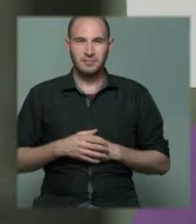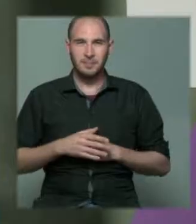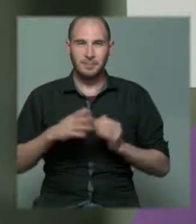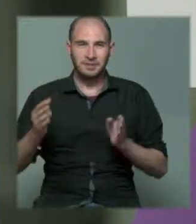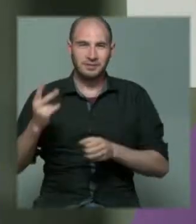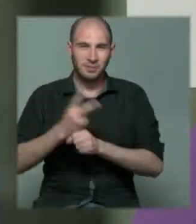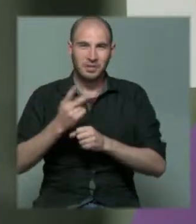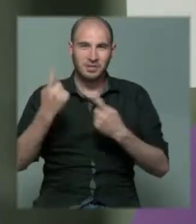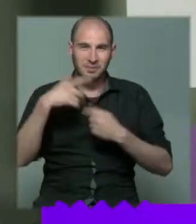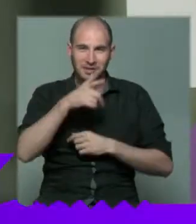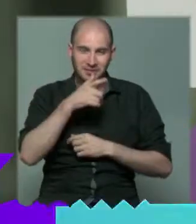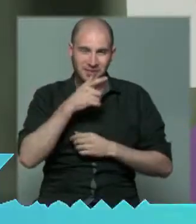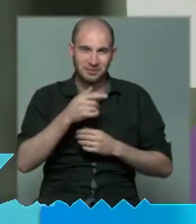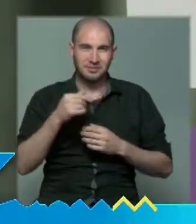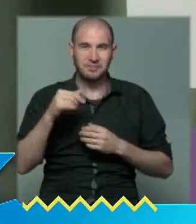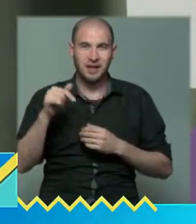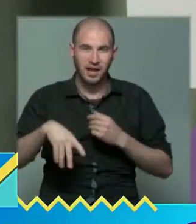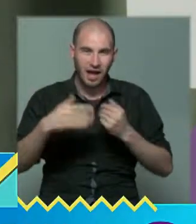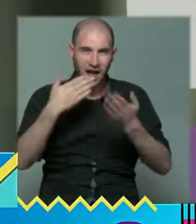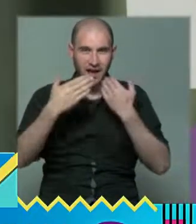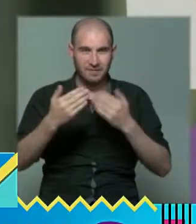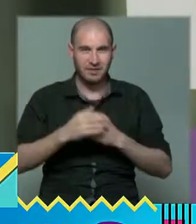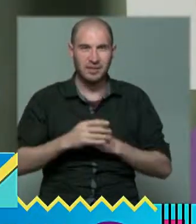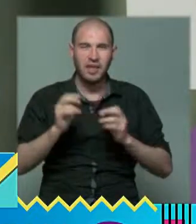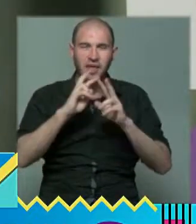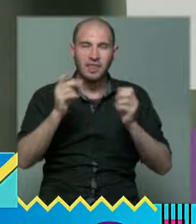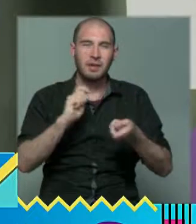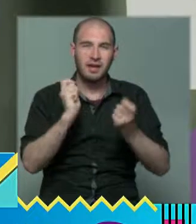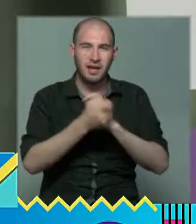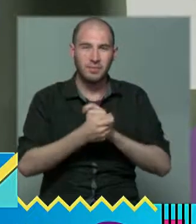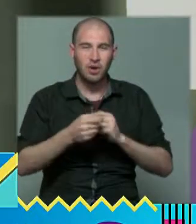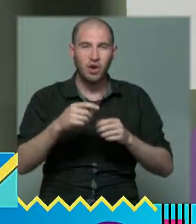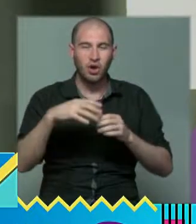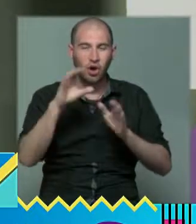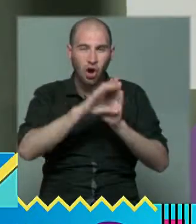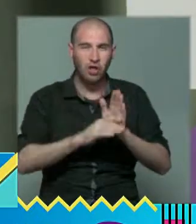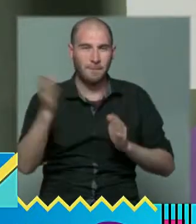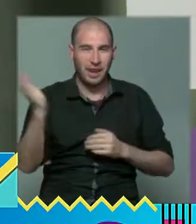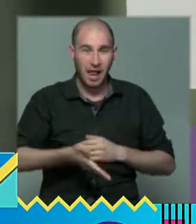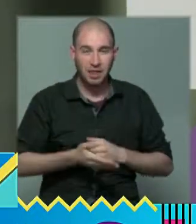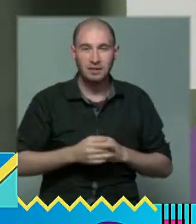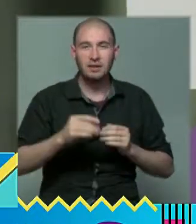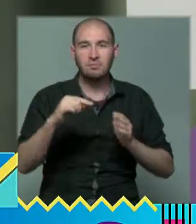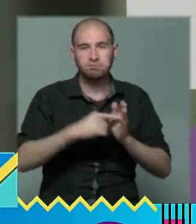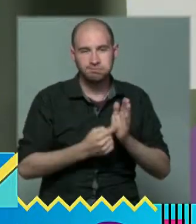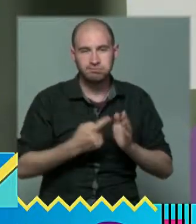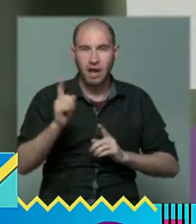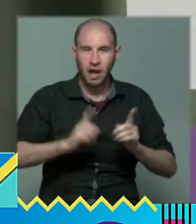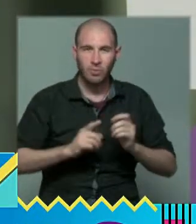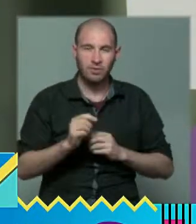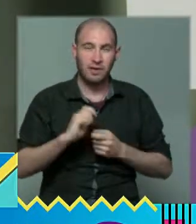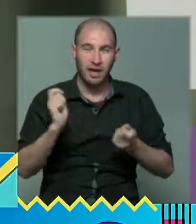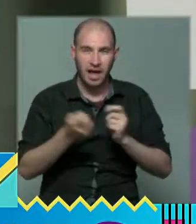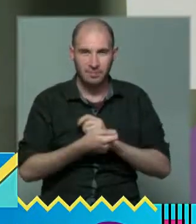Segundo bloque de Distintos Parecidos. Estamos charlando, debatiendo sobre la reforma del Código Penal y algunos puntos que tienen que ver justamente con esta